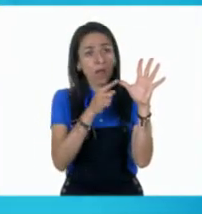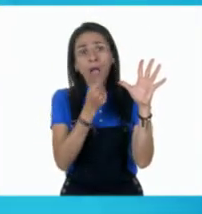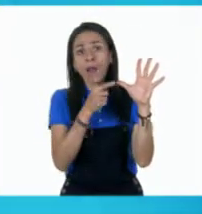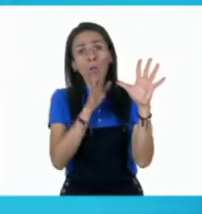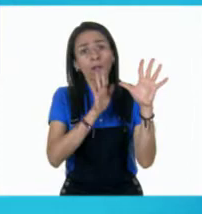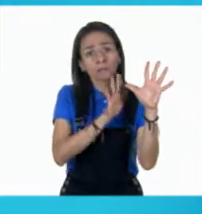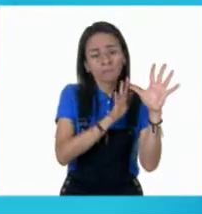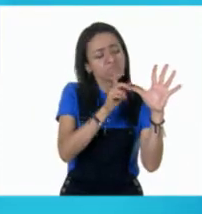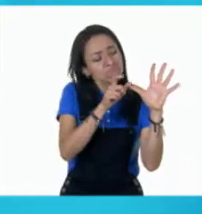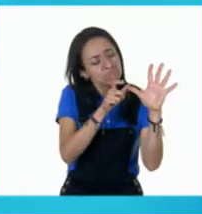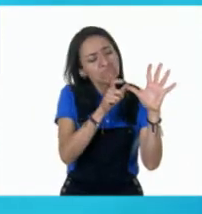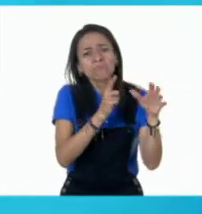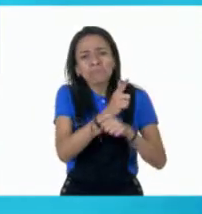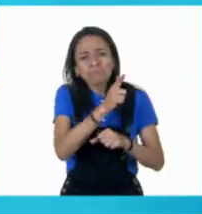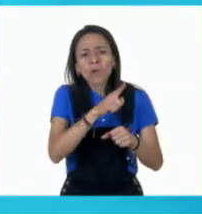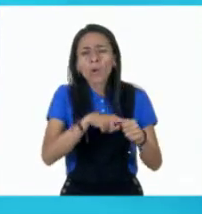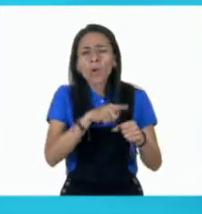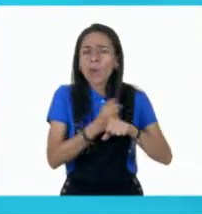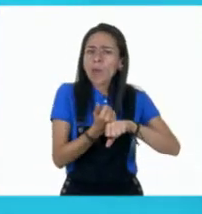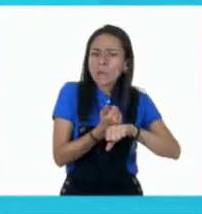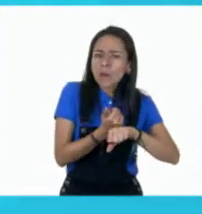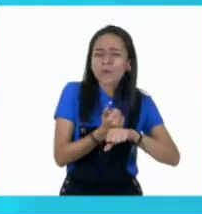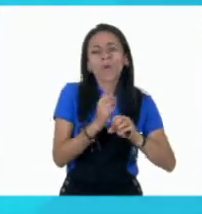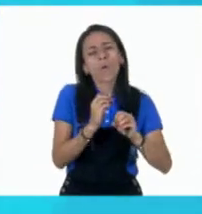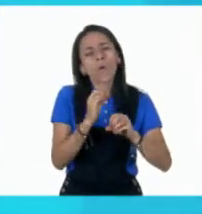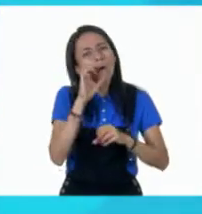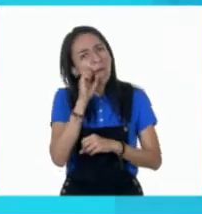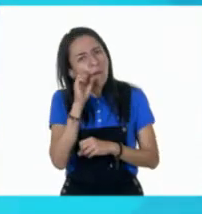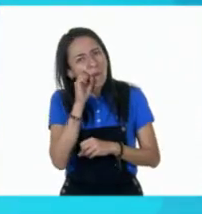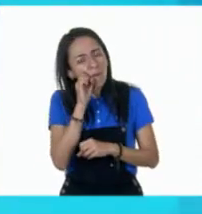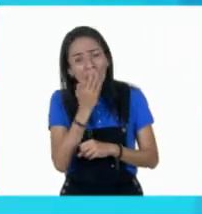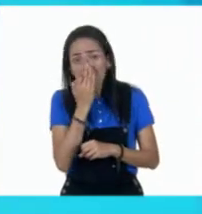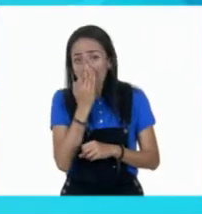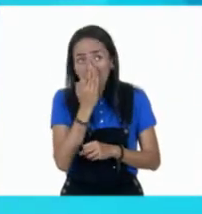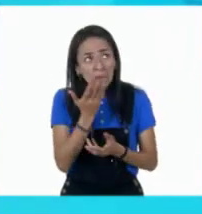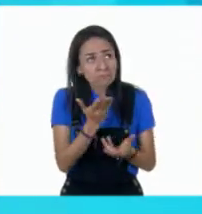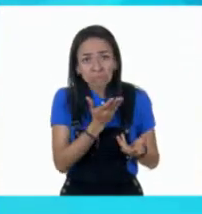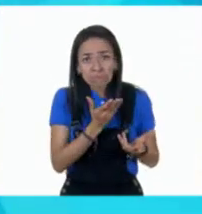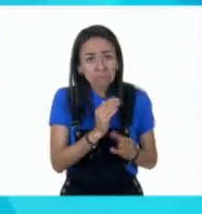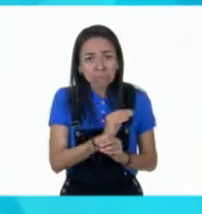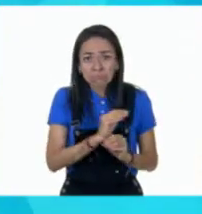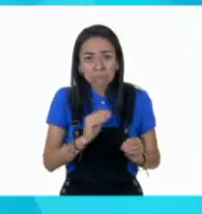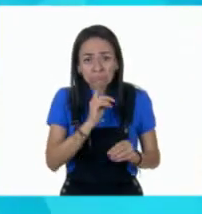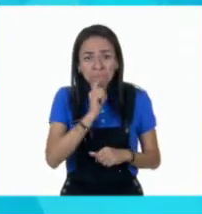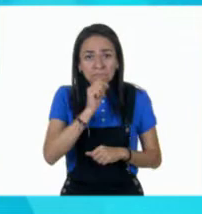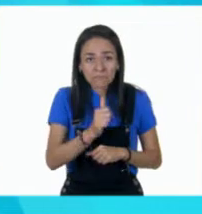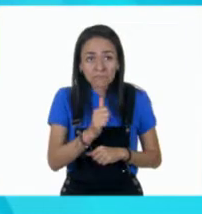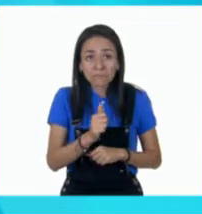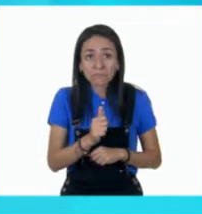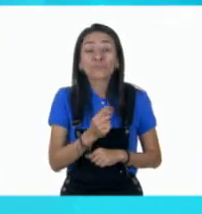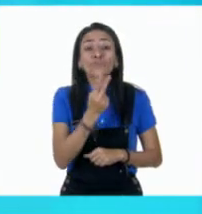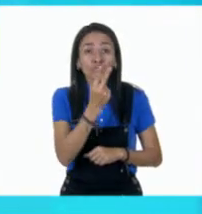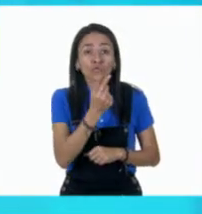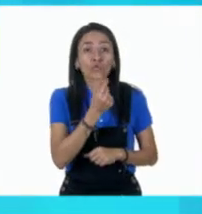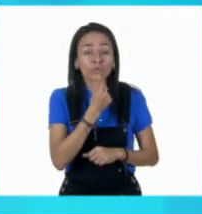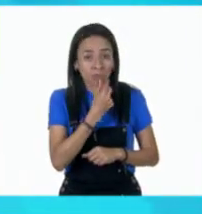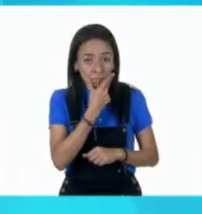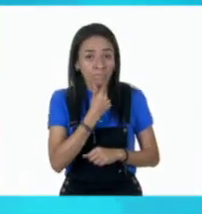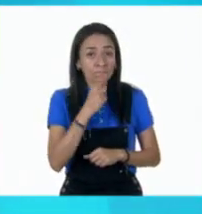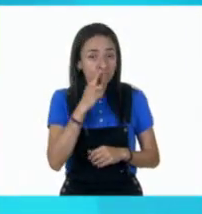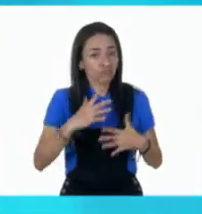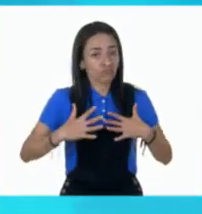o naranja. No hay flores. Los dos niños que están allá tienen